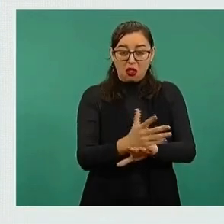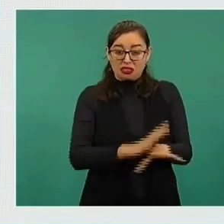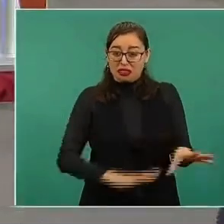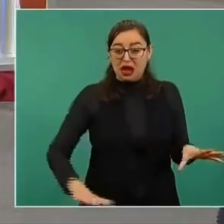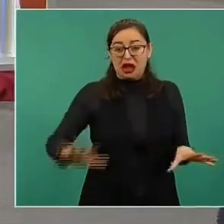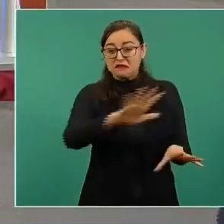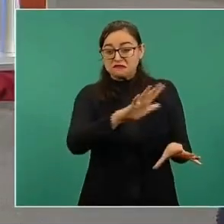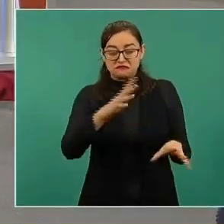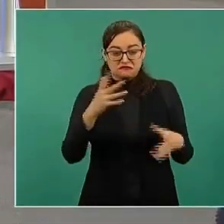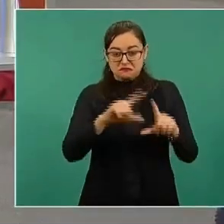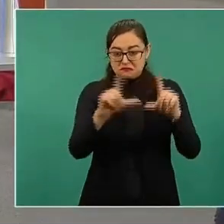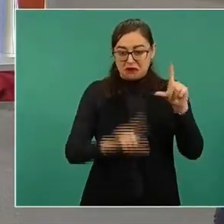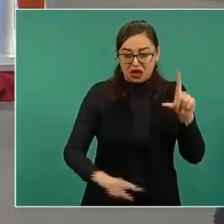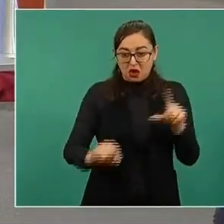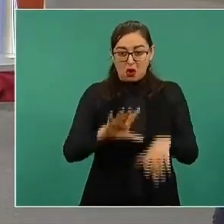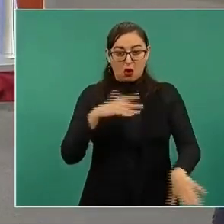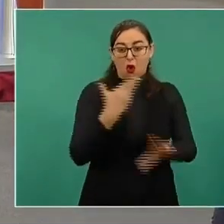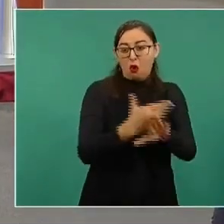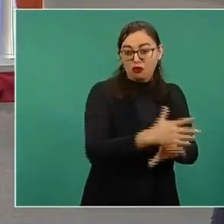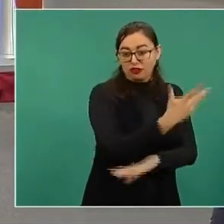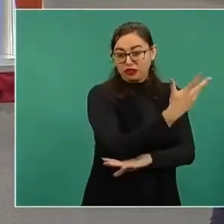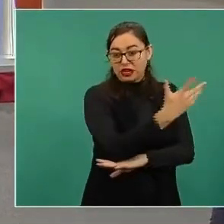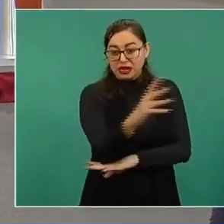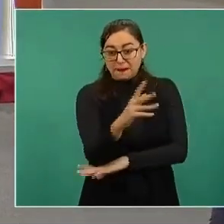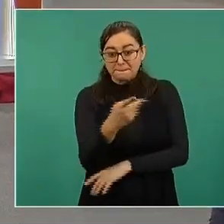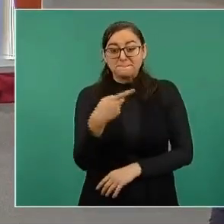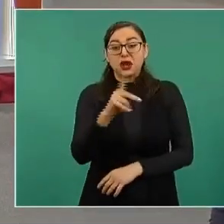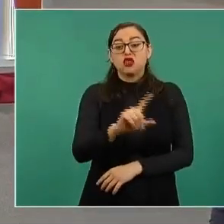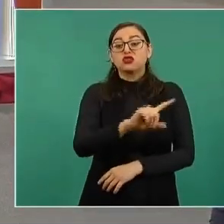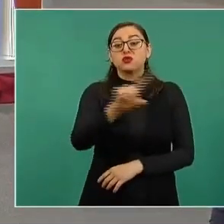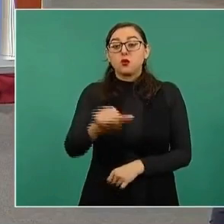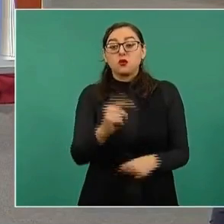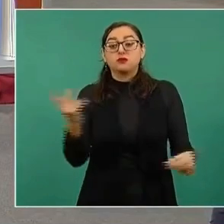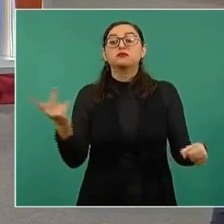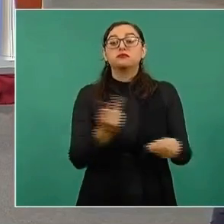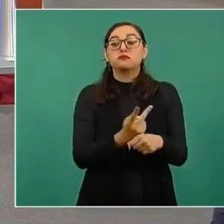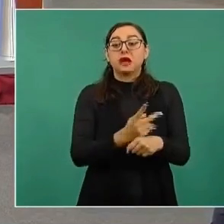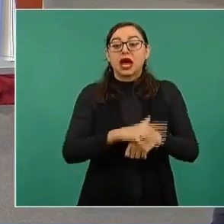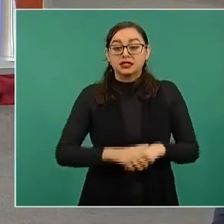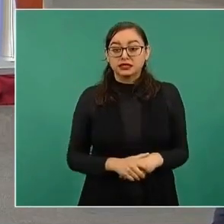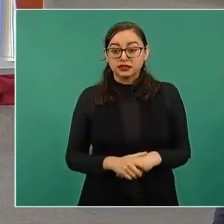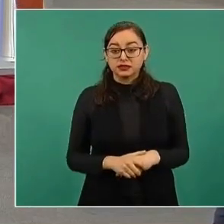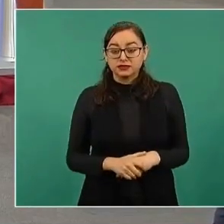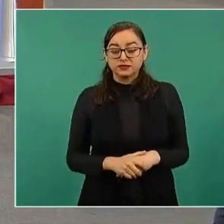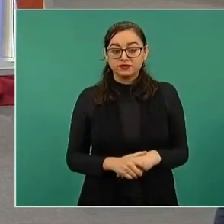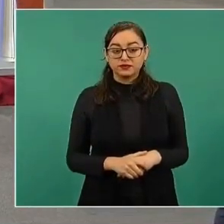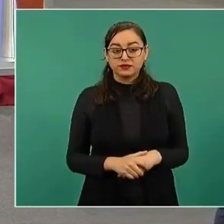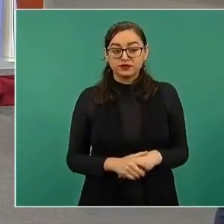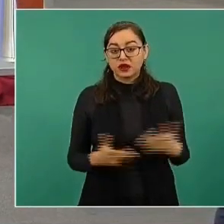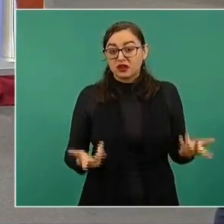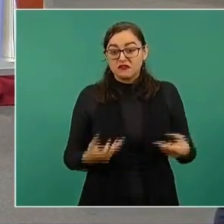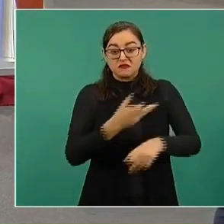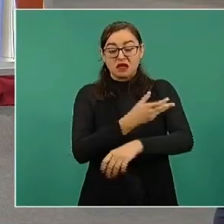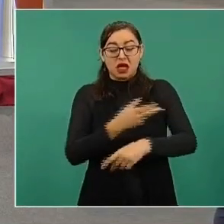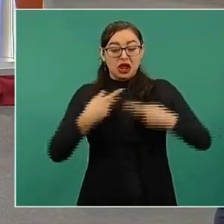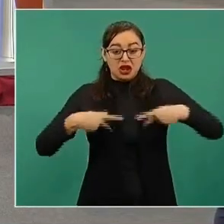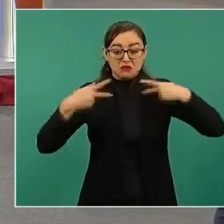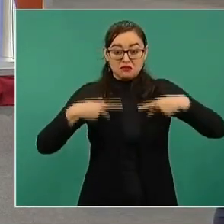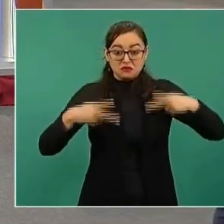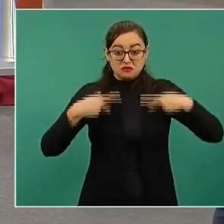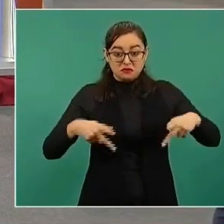nación, sino que también dejó cobardemente abandonados a su suerte a toda la gente